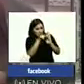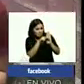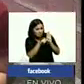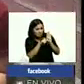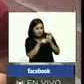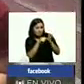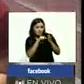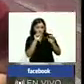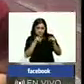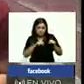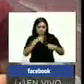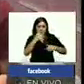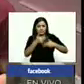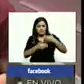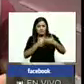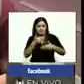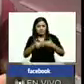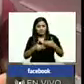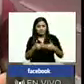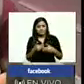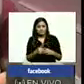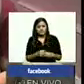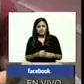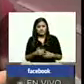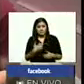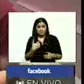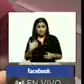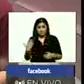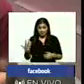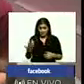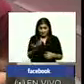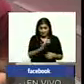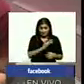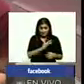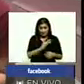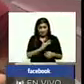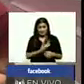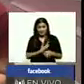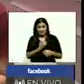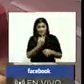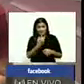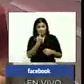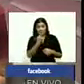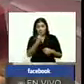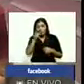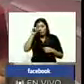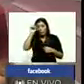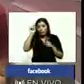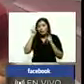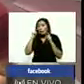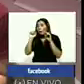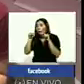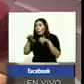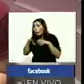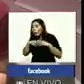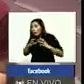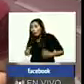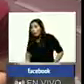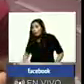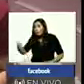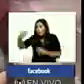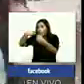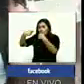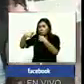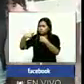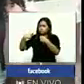o no solo nos vamos a quedar a lo que dicen las personas sino que nosotros también tenemos derechos a seguir investigando más